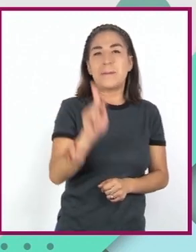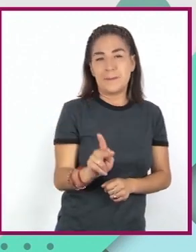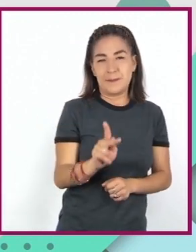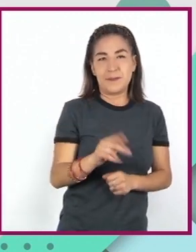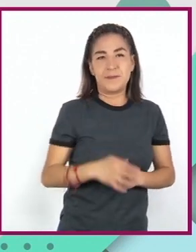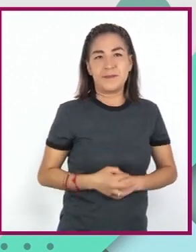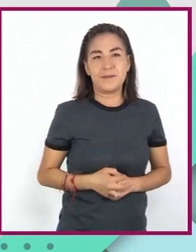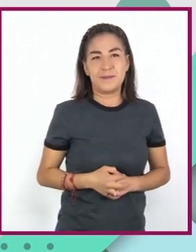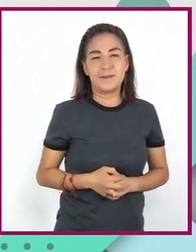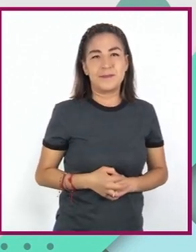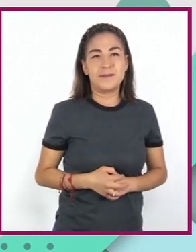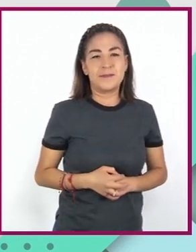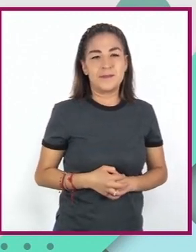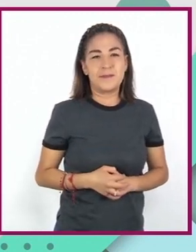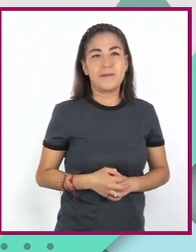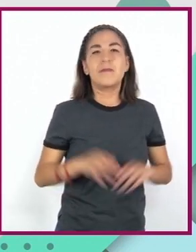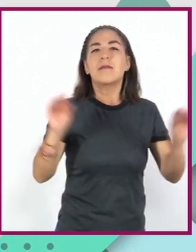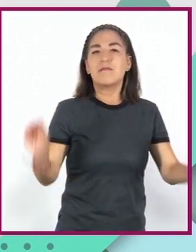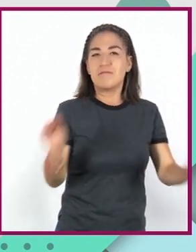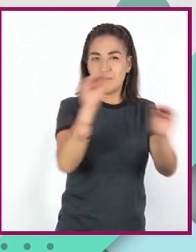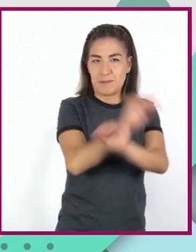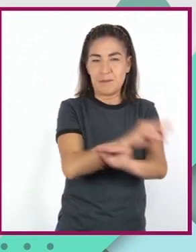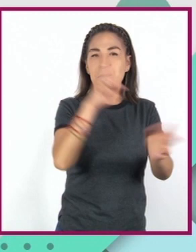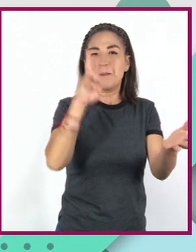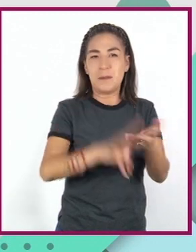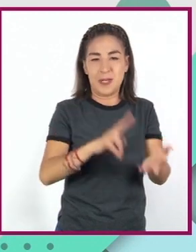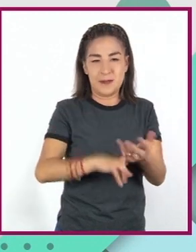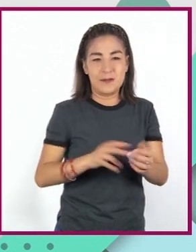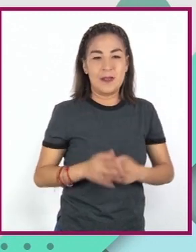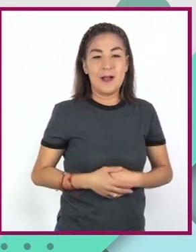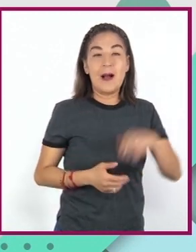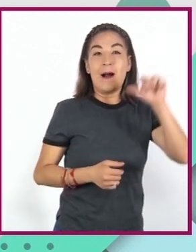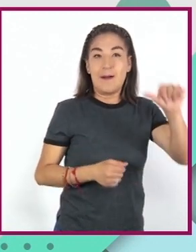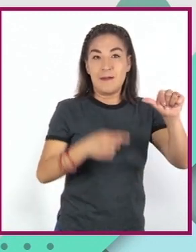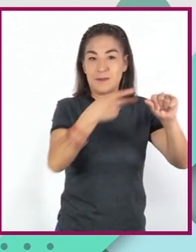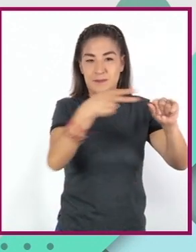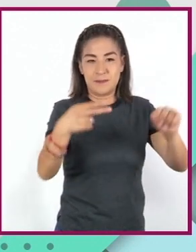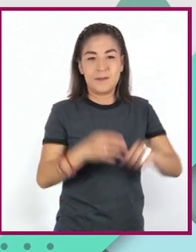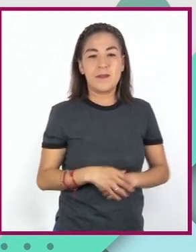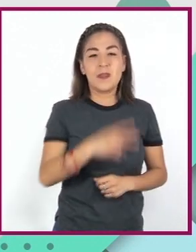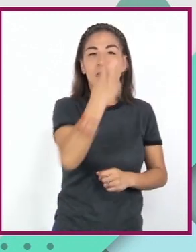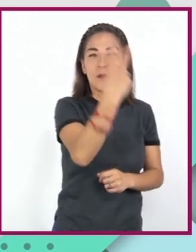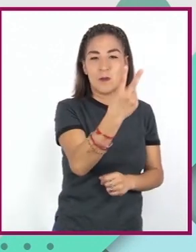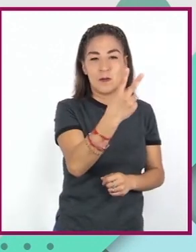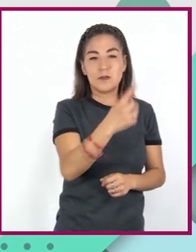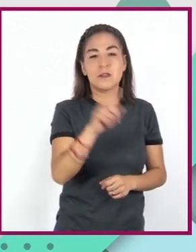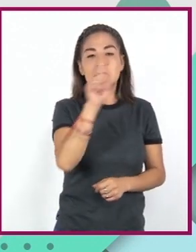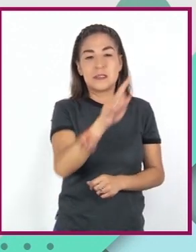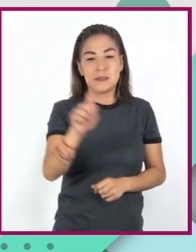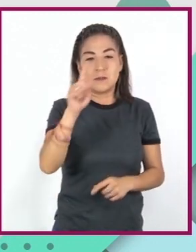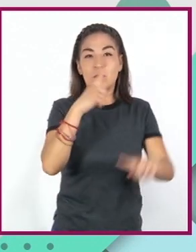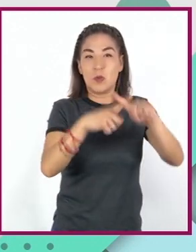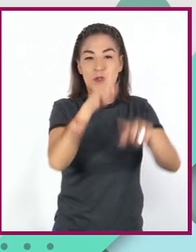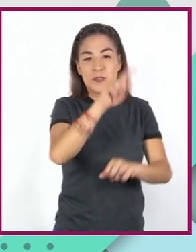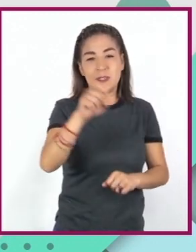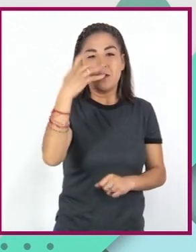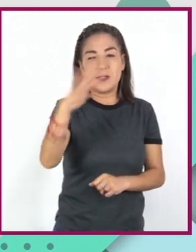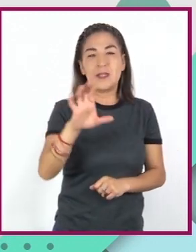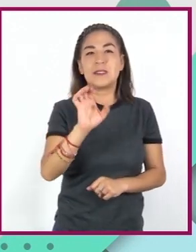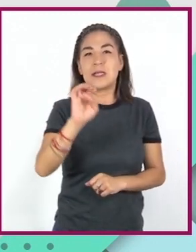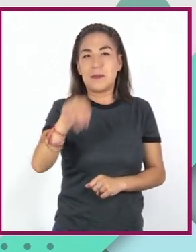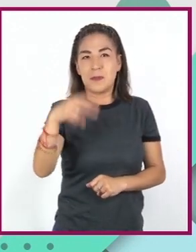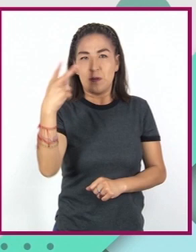perímetro. Sustituimos valores. Apotema es igual a 2 por 110 centímetros